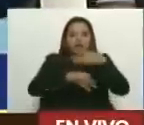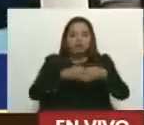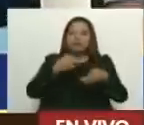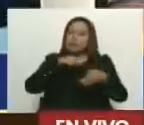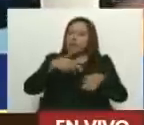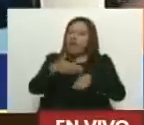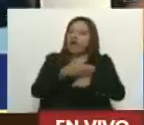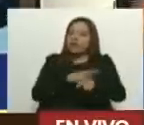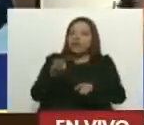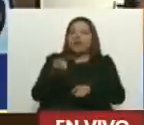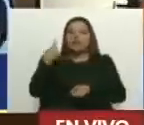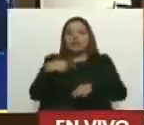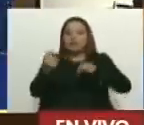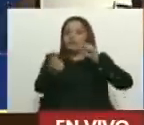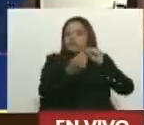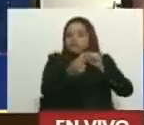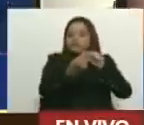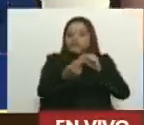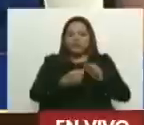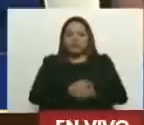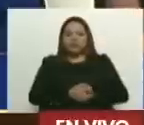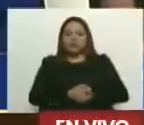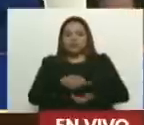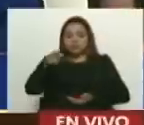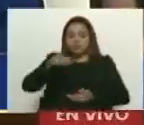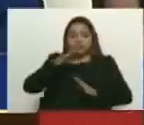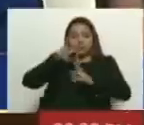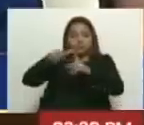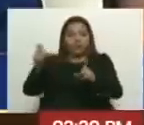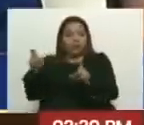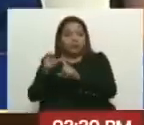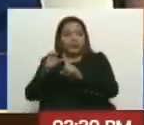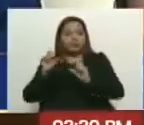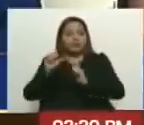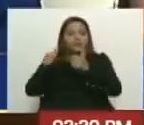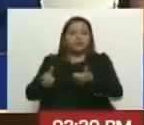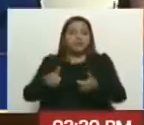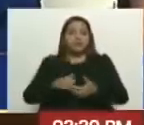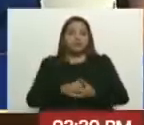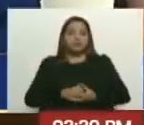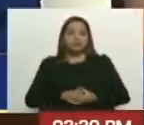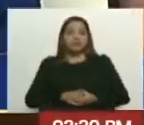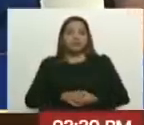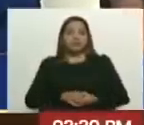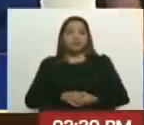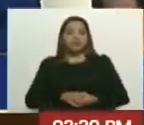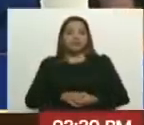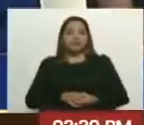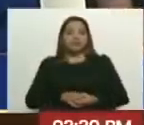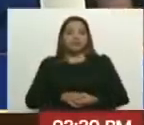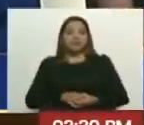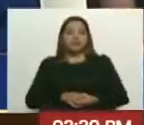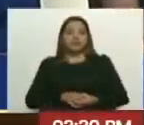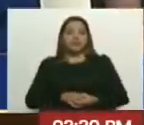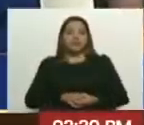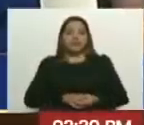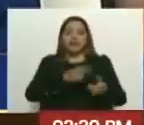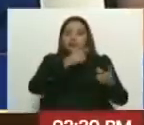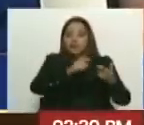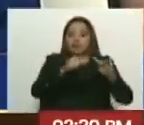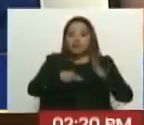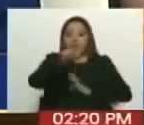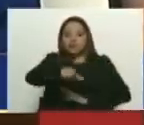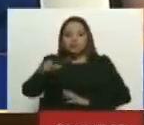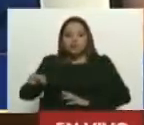conversando desde el día de ayer, apenas estos hechos ocurrieron. Varios compatriotas